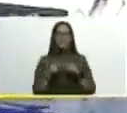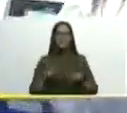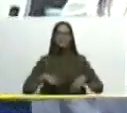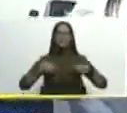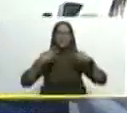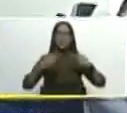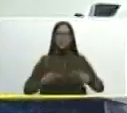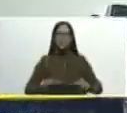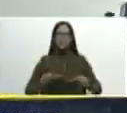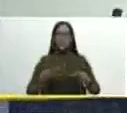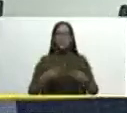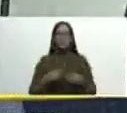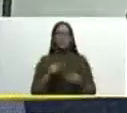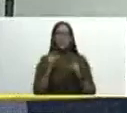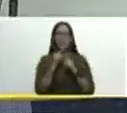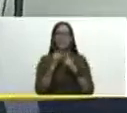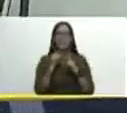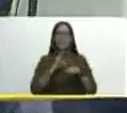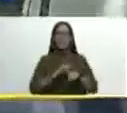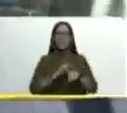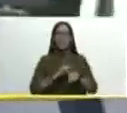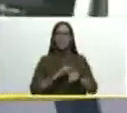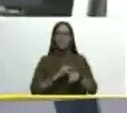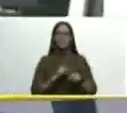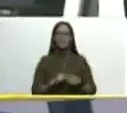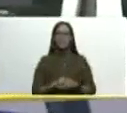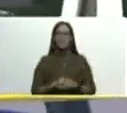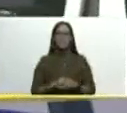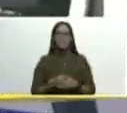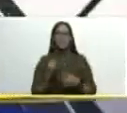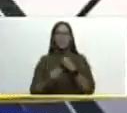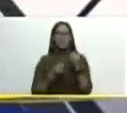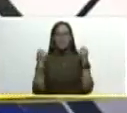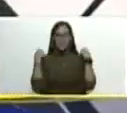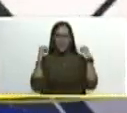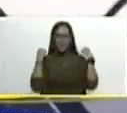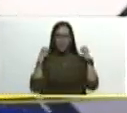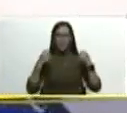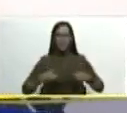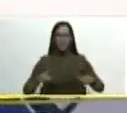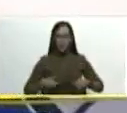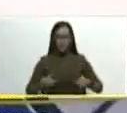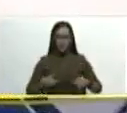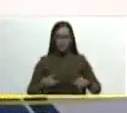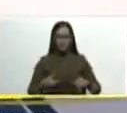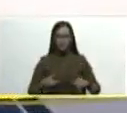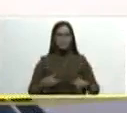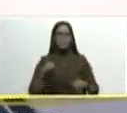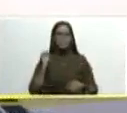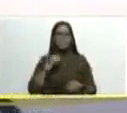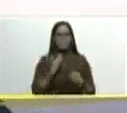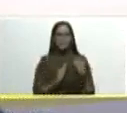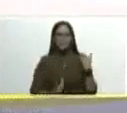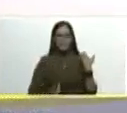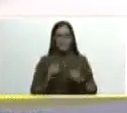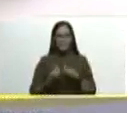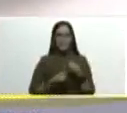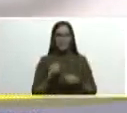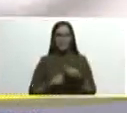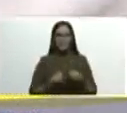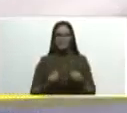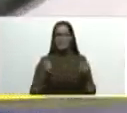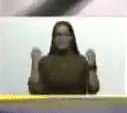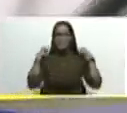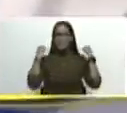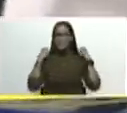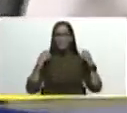quiero dar la palabra a la doctora Andrea. Esto es para... hacer la prueba de esfuerzo, ¿verdad? Sí, presidente. Aquí tenemos para hacer la prueba de esfuerzo. Tenemos